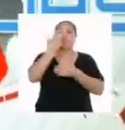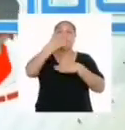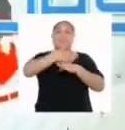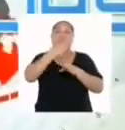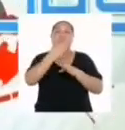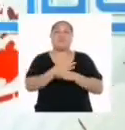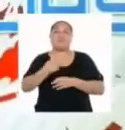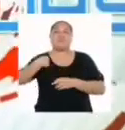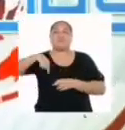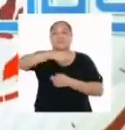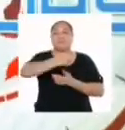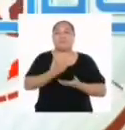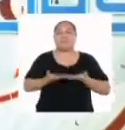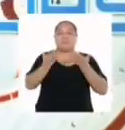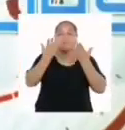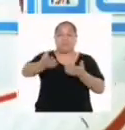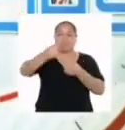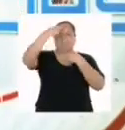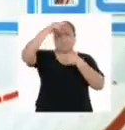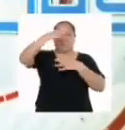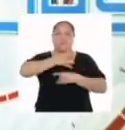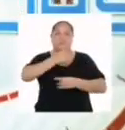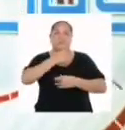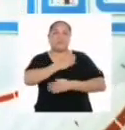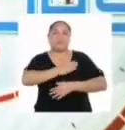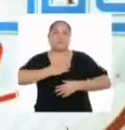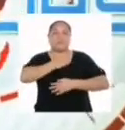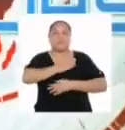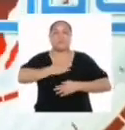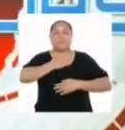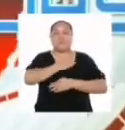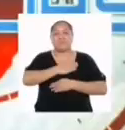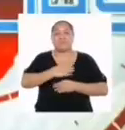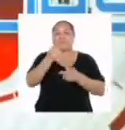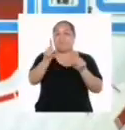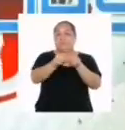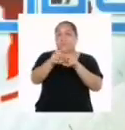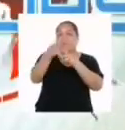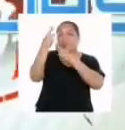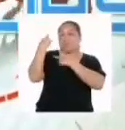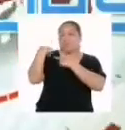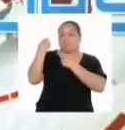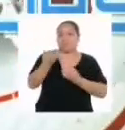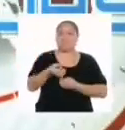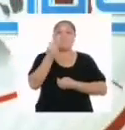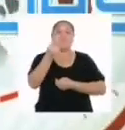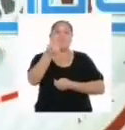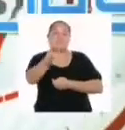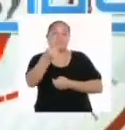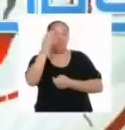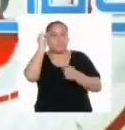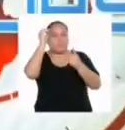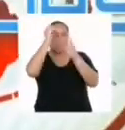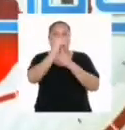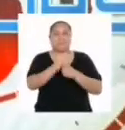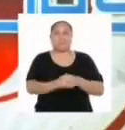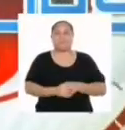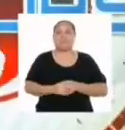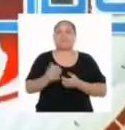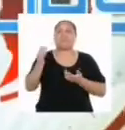formato, donde estamos informando noticias interesantes, divertidas y con responsabilidad, porque de eso se trata,